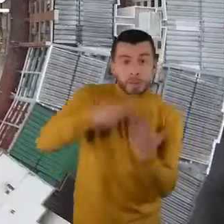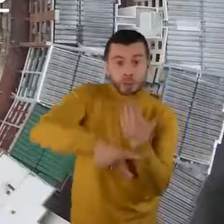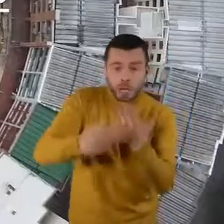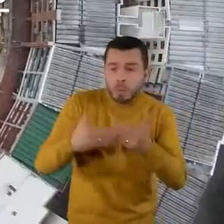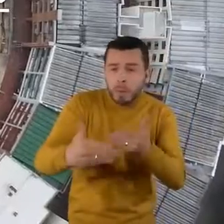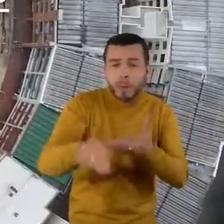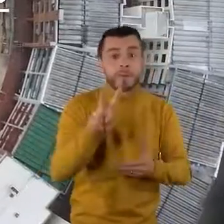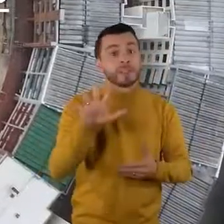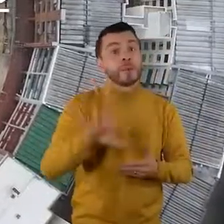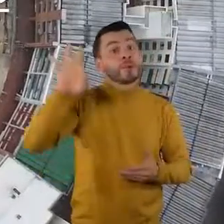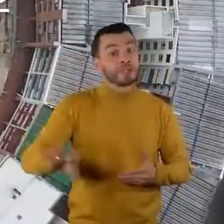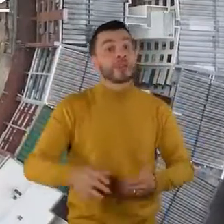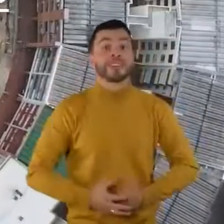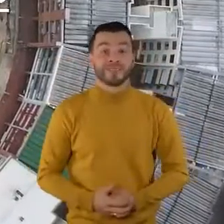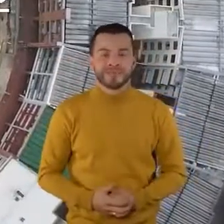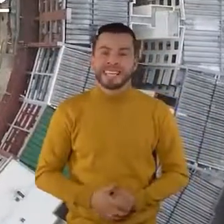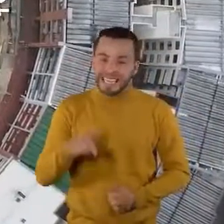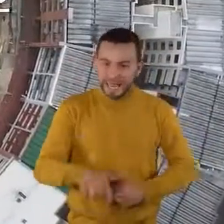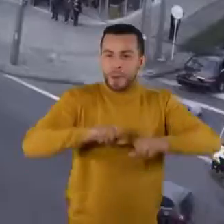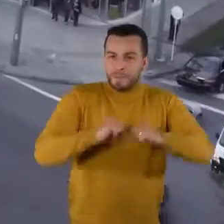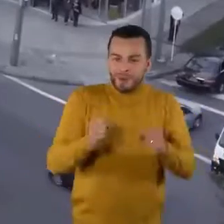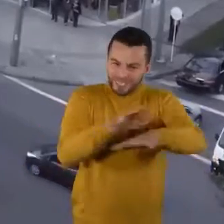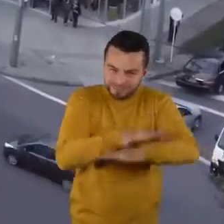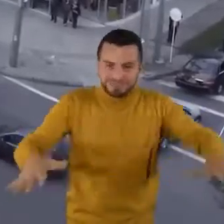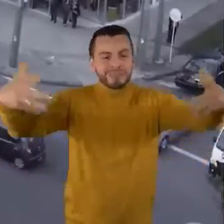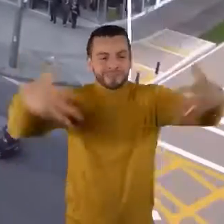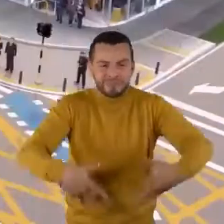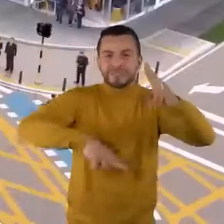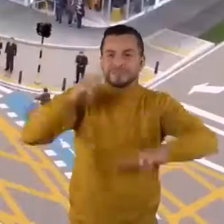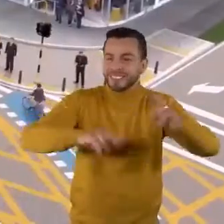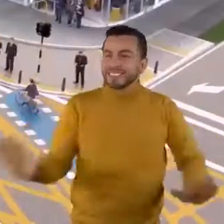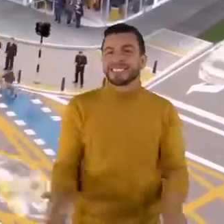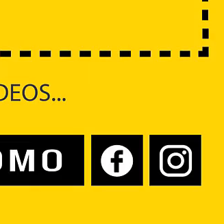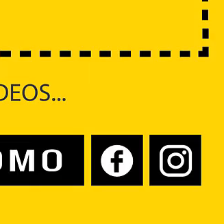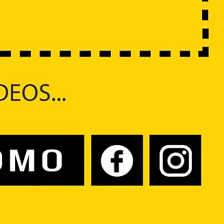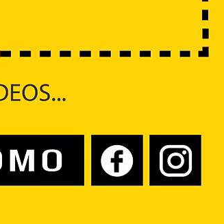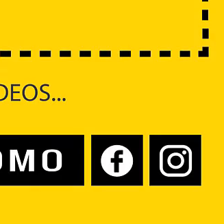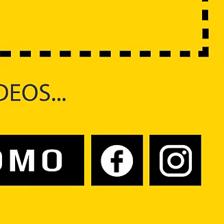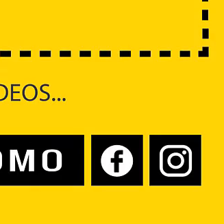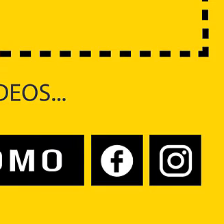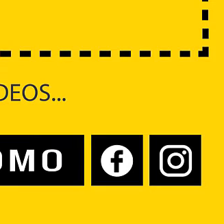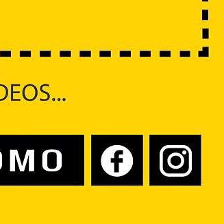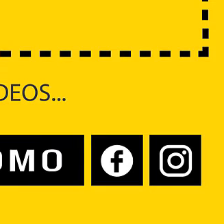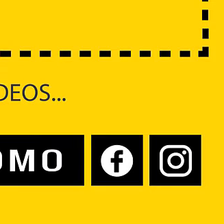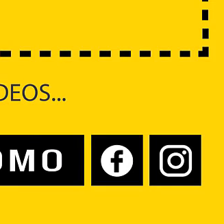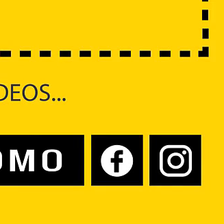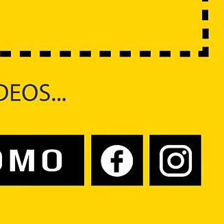25% que se han avanzado en los proyectos de la orquesta es la vuelta que estamos